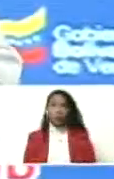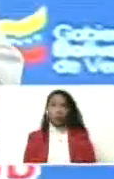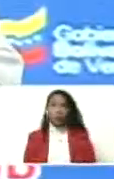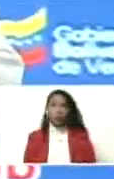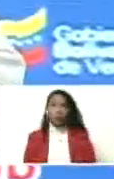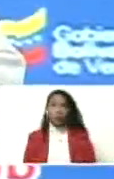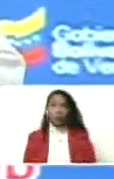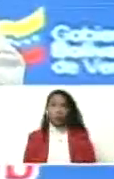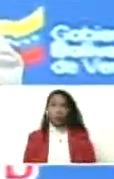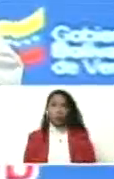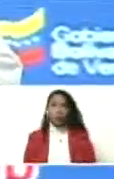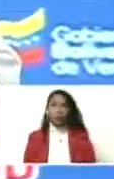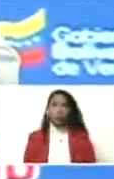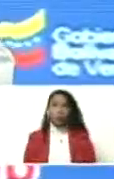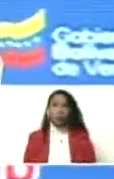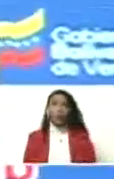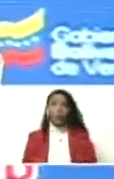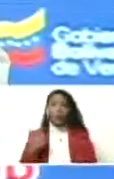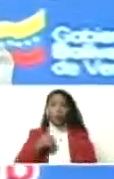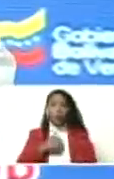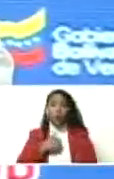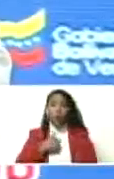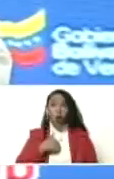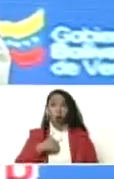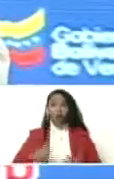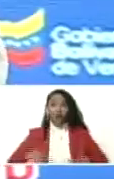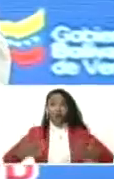Venimos de un ataque de adrenalina